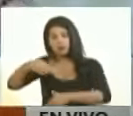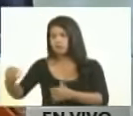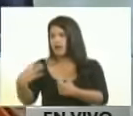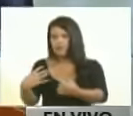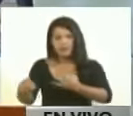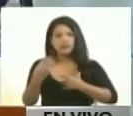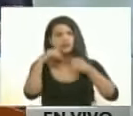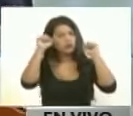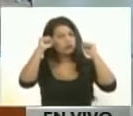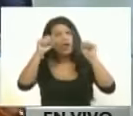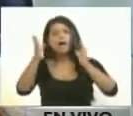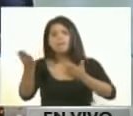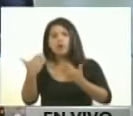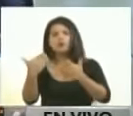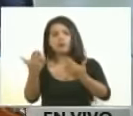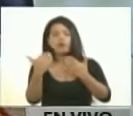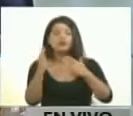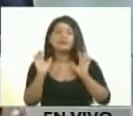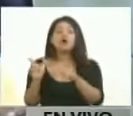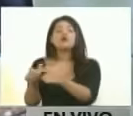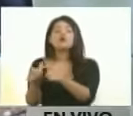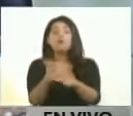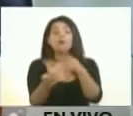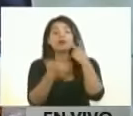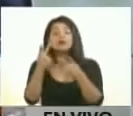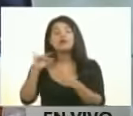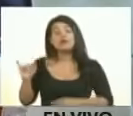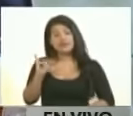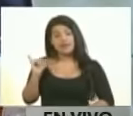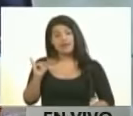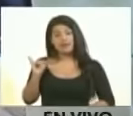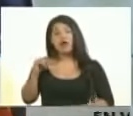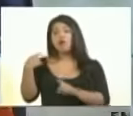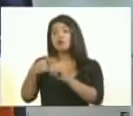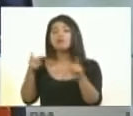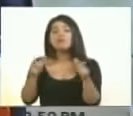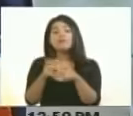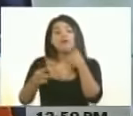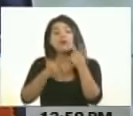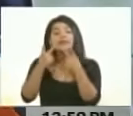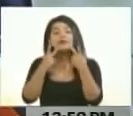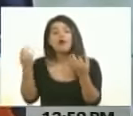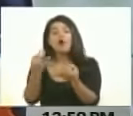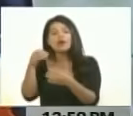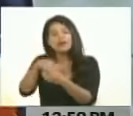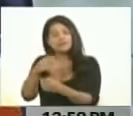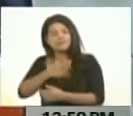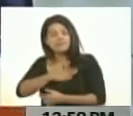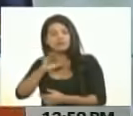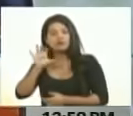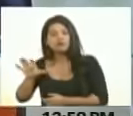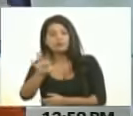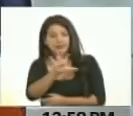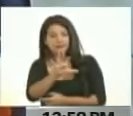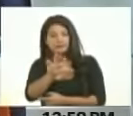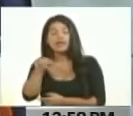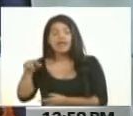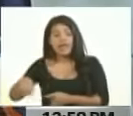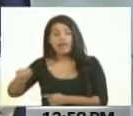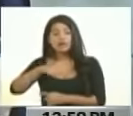desde los partidos políticos de izquierda, los partidos políticos nacionalistas, partidos